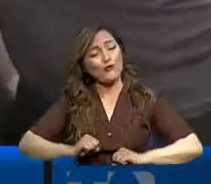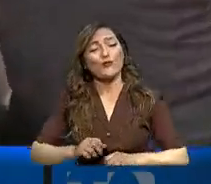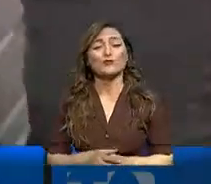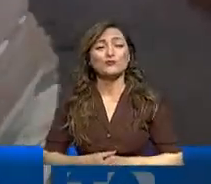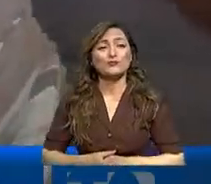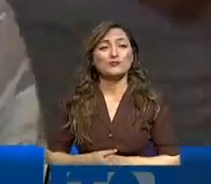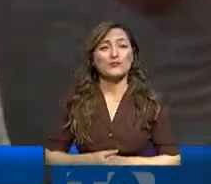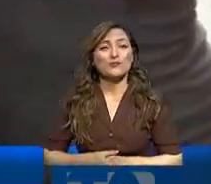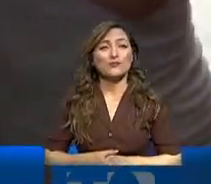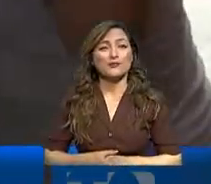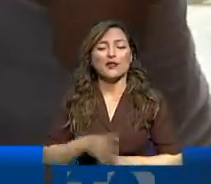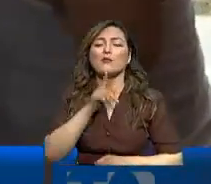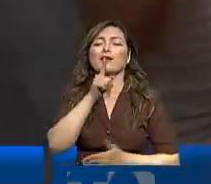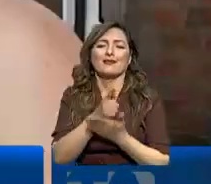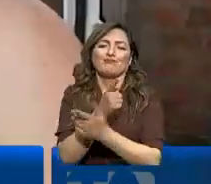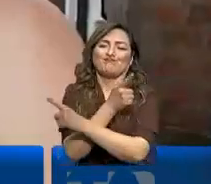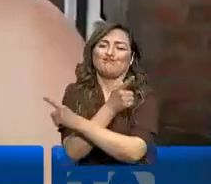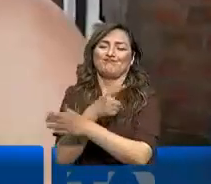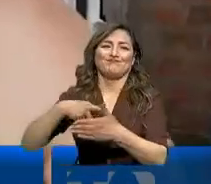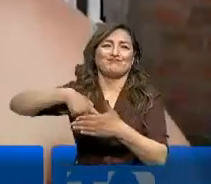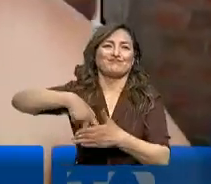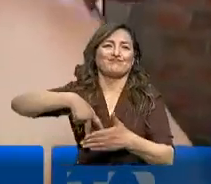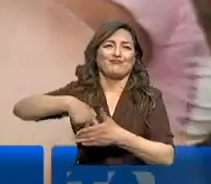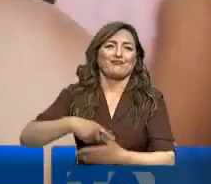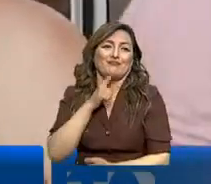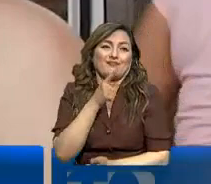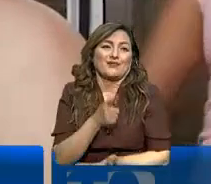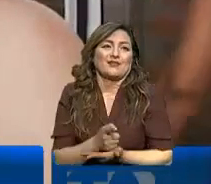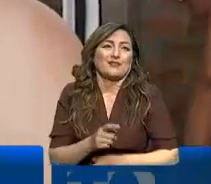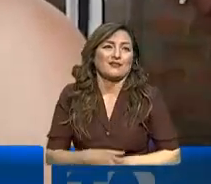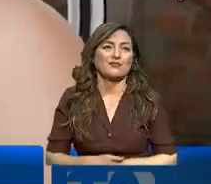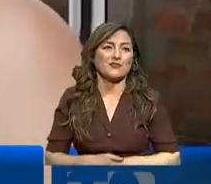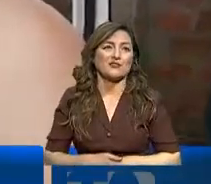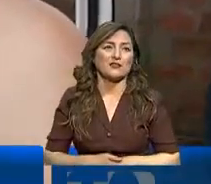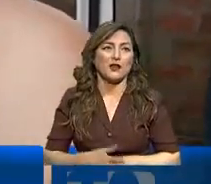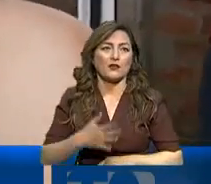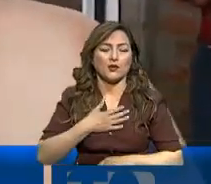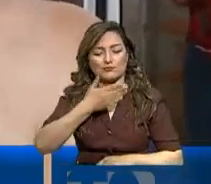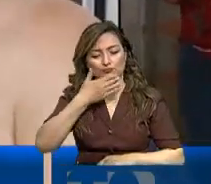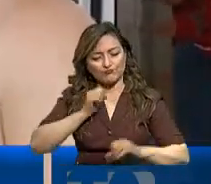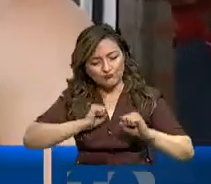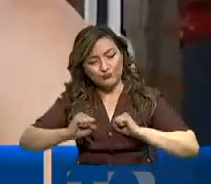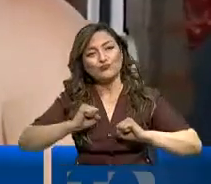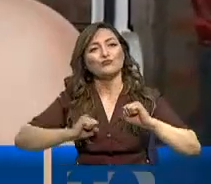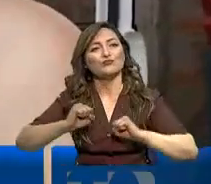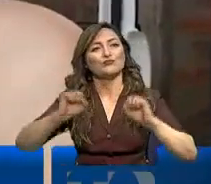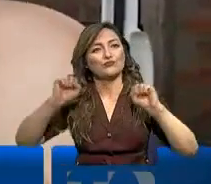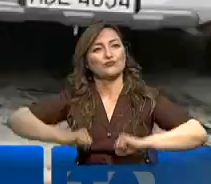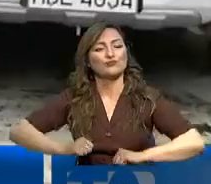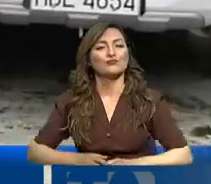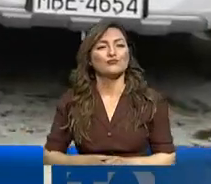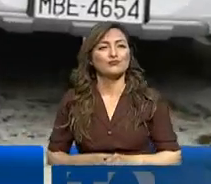vehículo. Sé que tengo limitaciones, que nadie lo puede negar, pero hago mi mejor esfuerzo en lo que yo pueda,